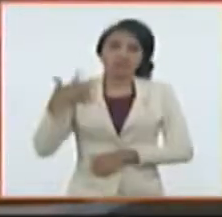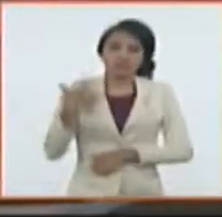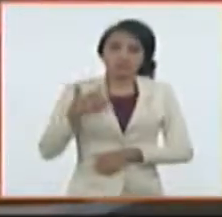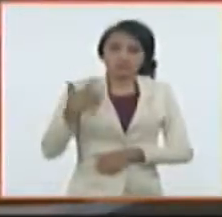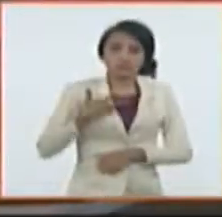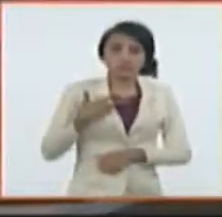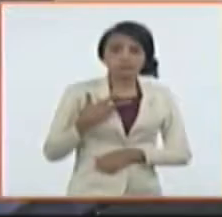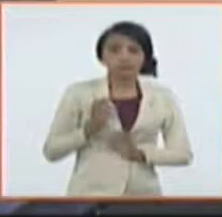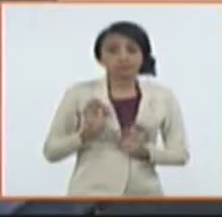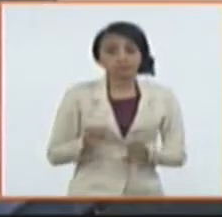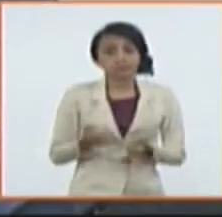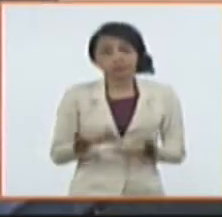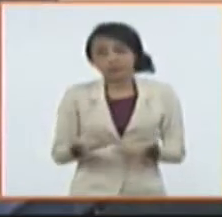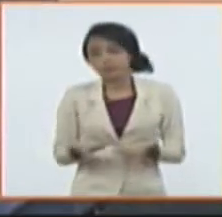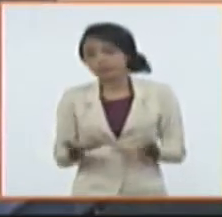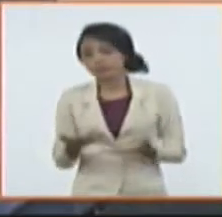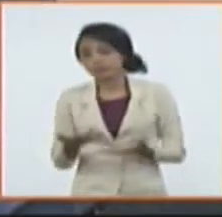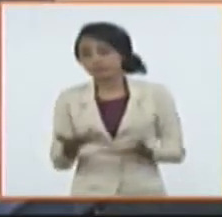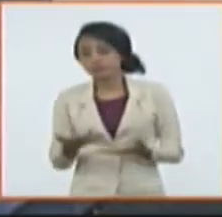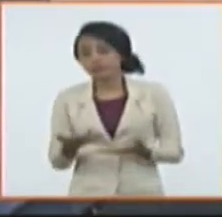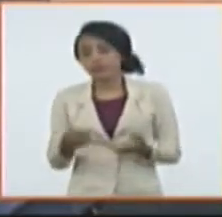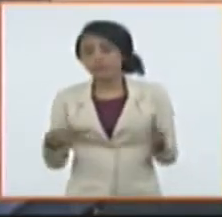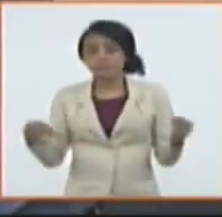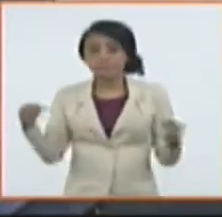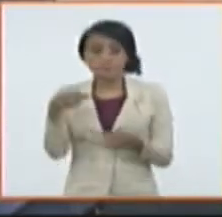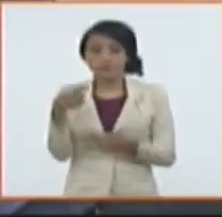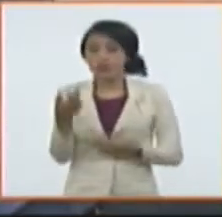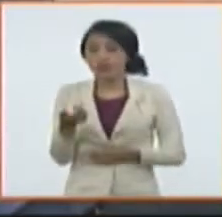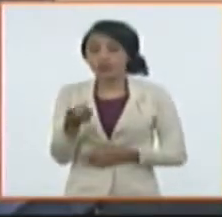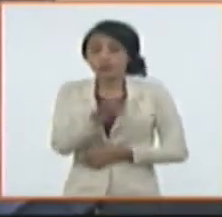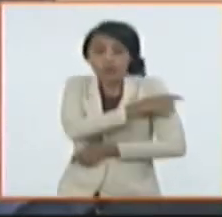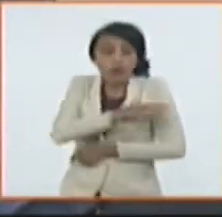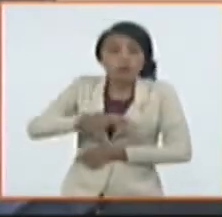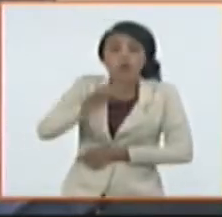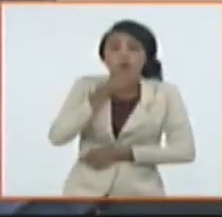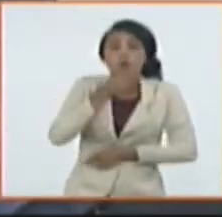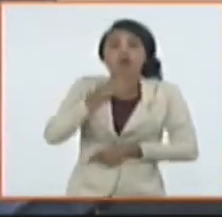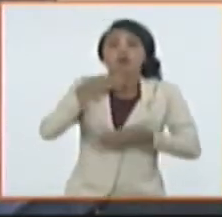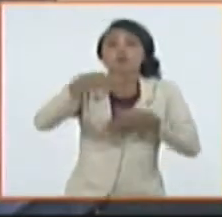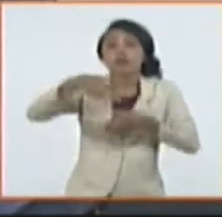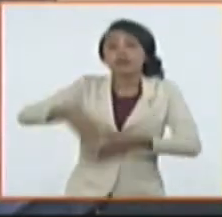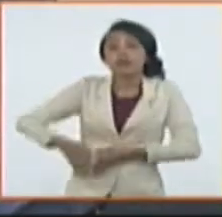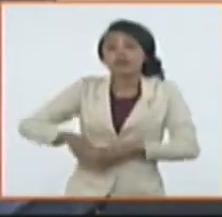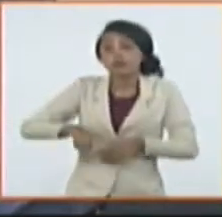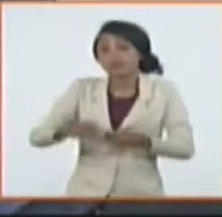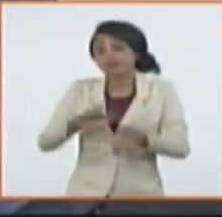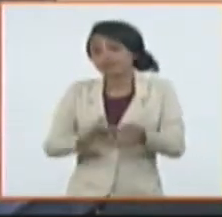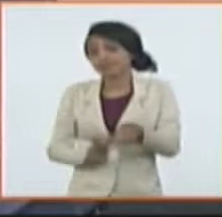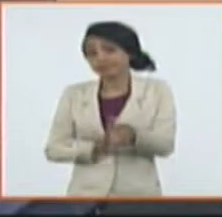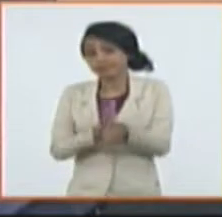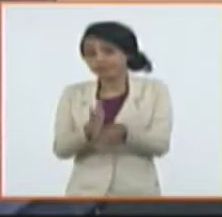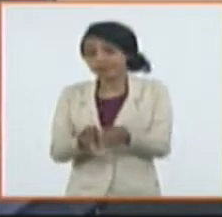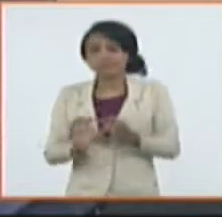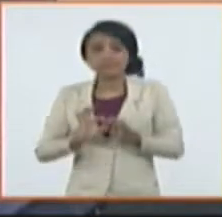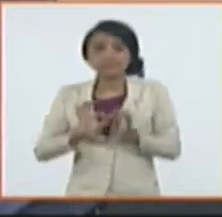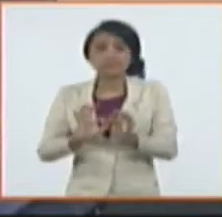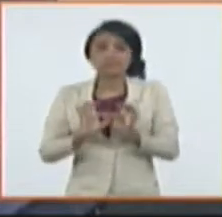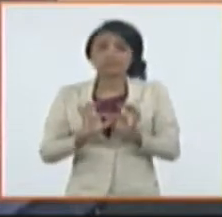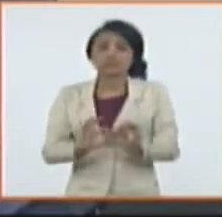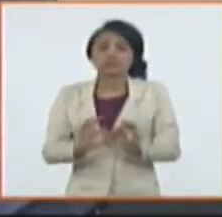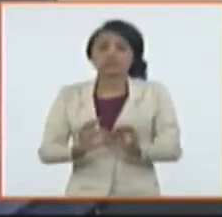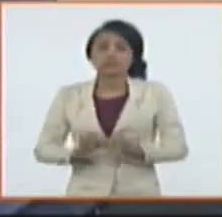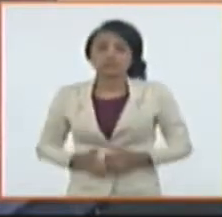asfixiando, sofocando a un pueblo, condenándolo a morir en las condiciones de pandemia ante la situación que hemos